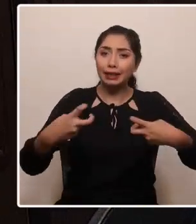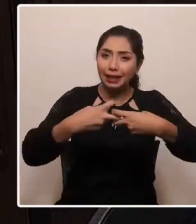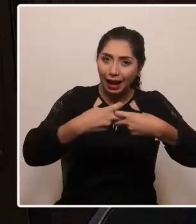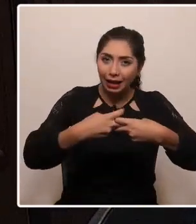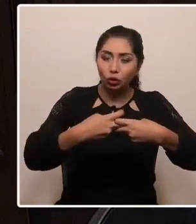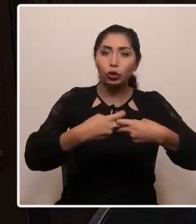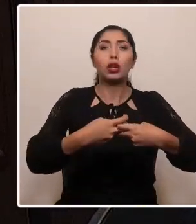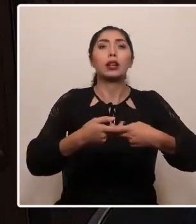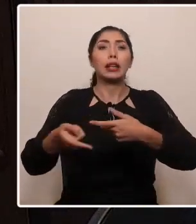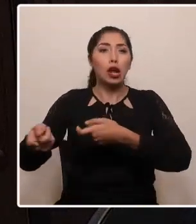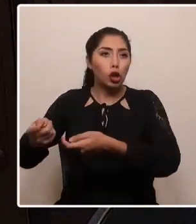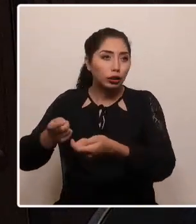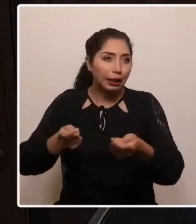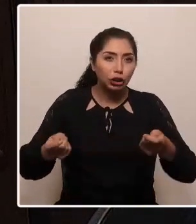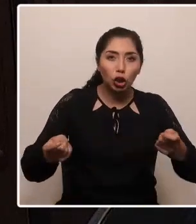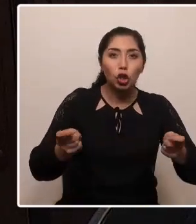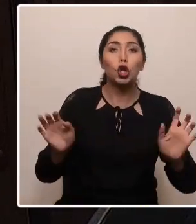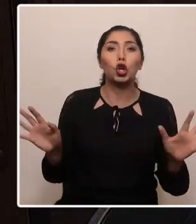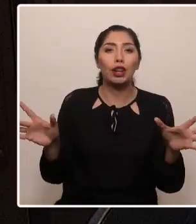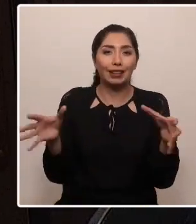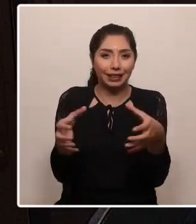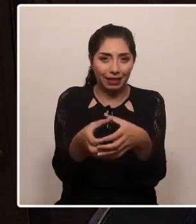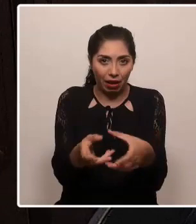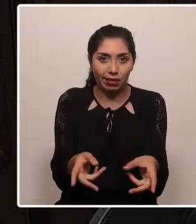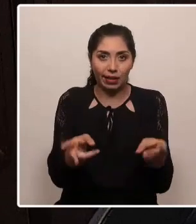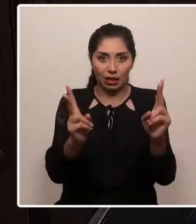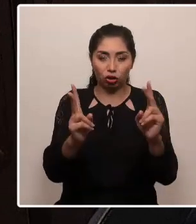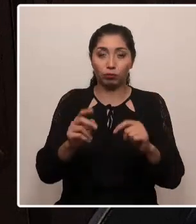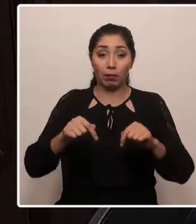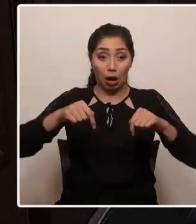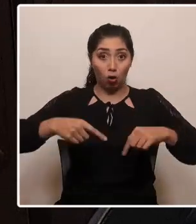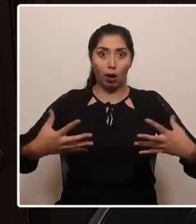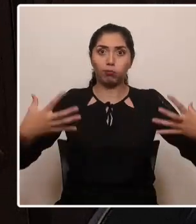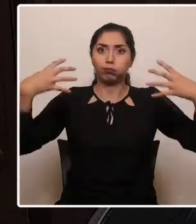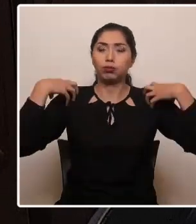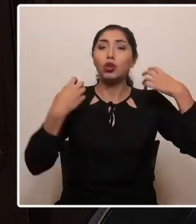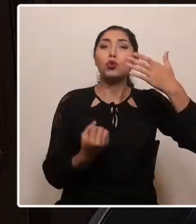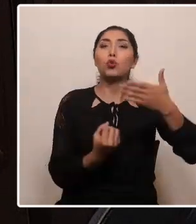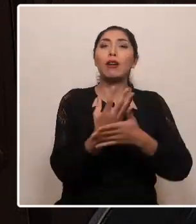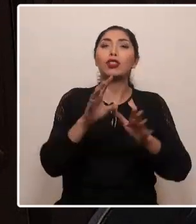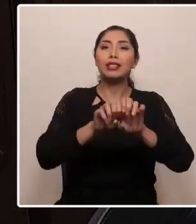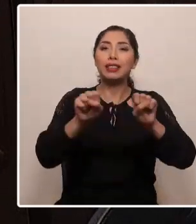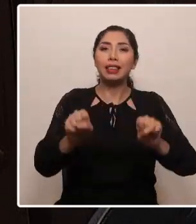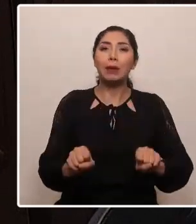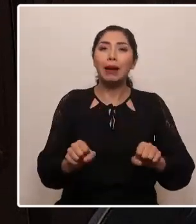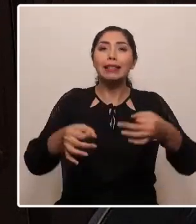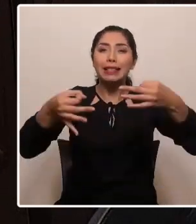colectiva. Acá nos hacemos cargo de un nuevo sistema de seguridad social que